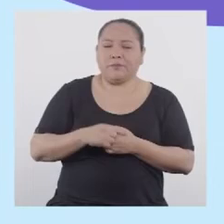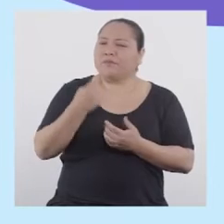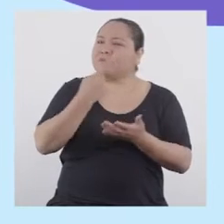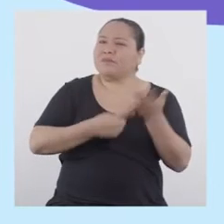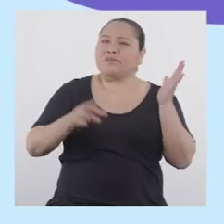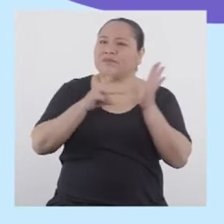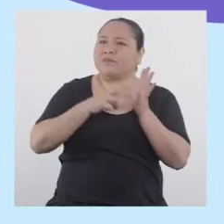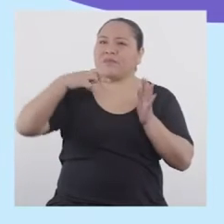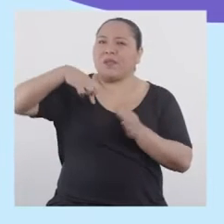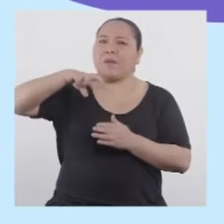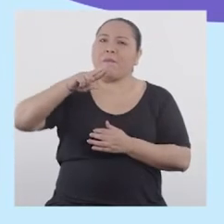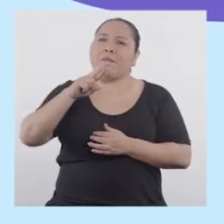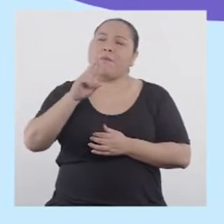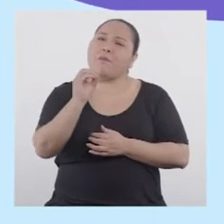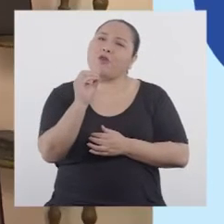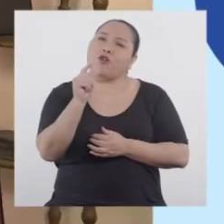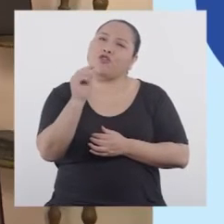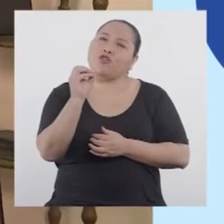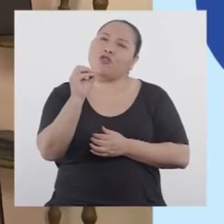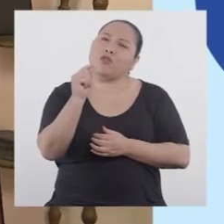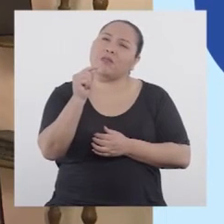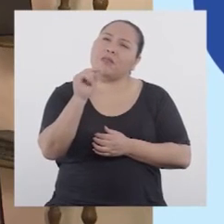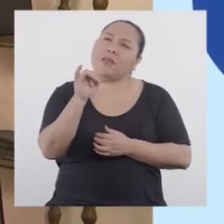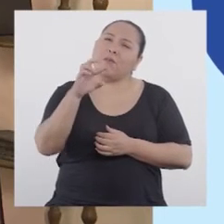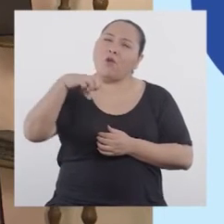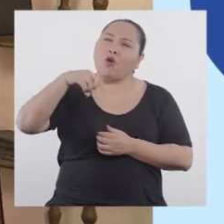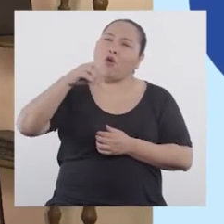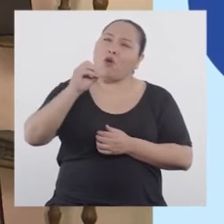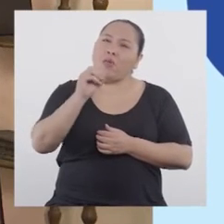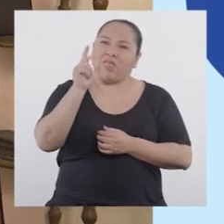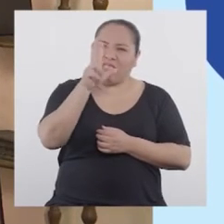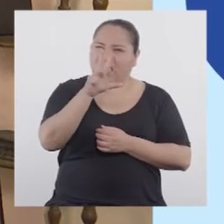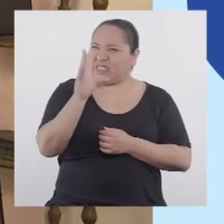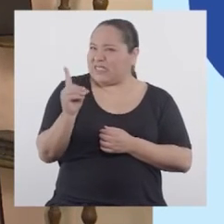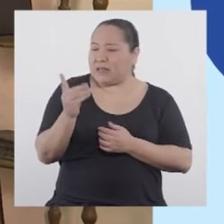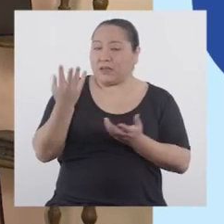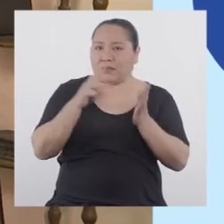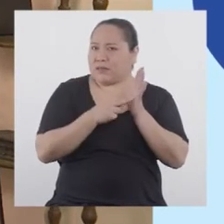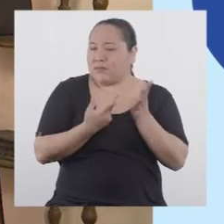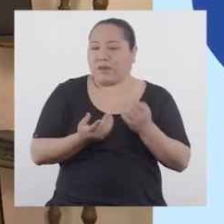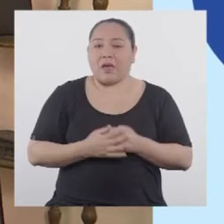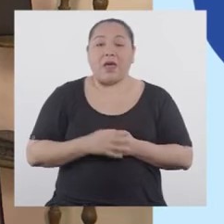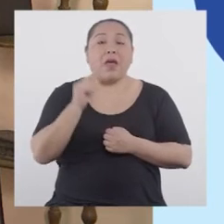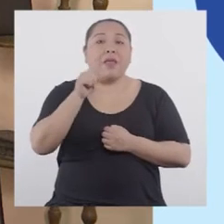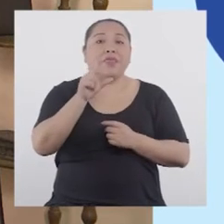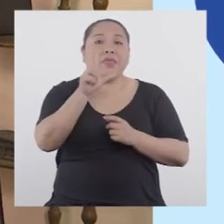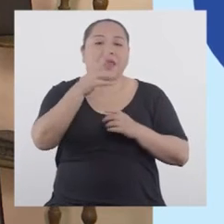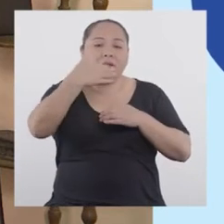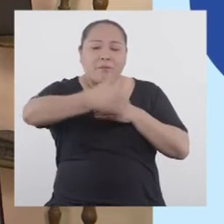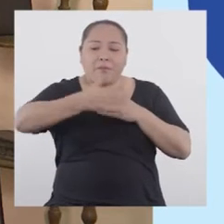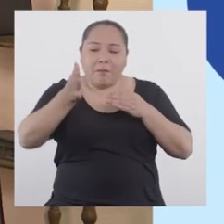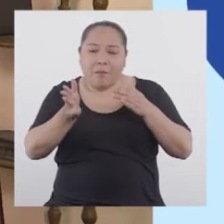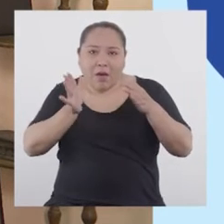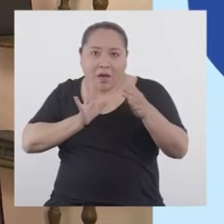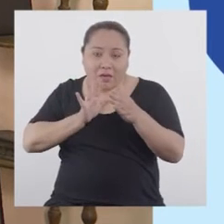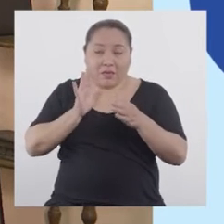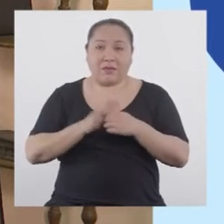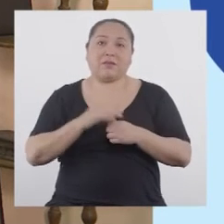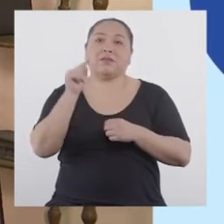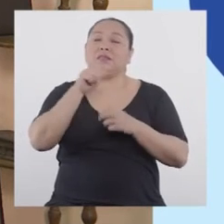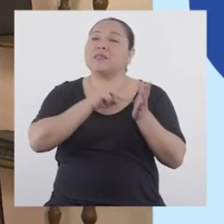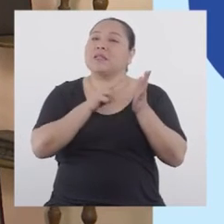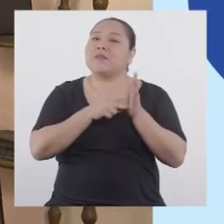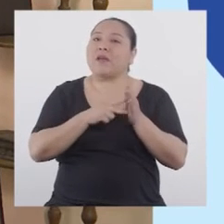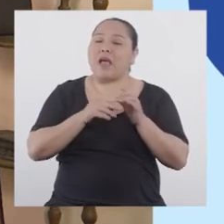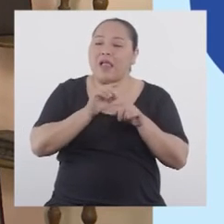¿Qué es un prototipo en 3D? 3D significa que el objeto está representado en 3 dimensiones, es